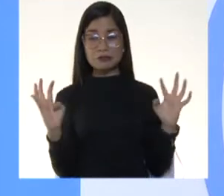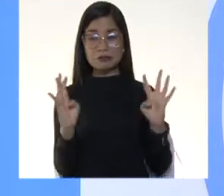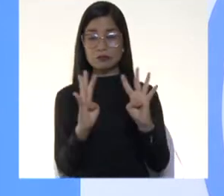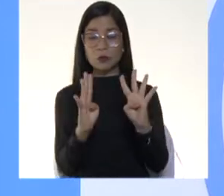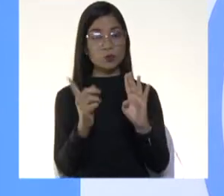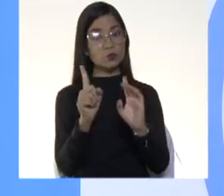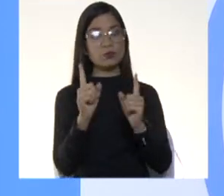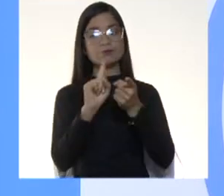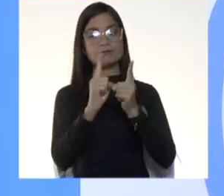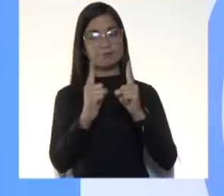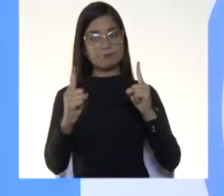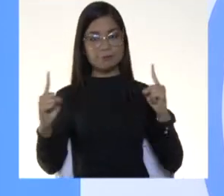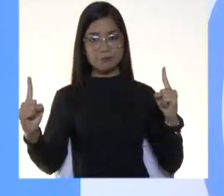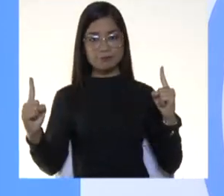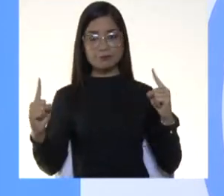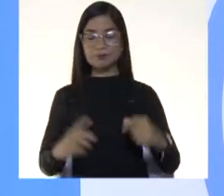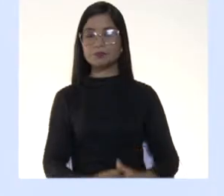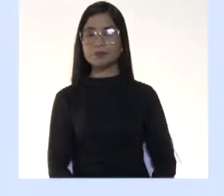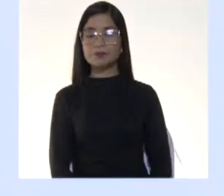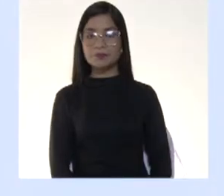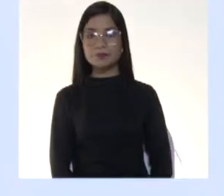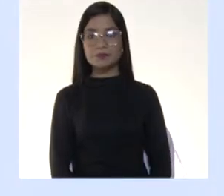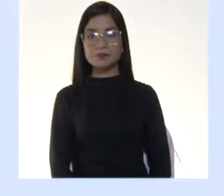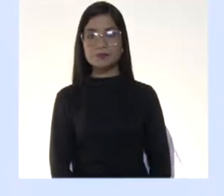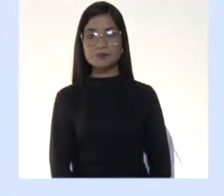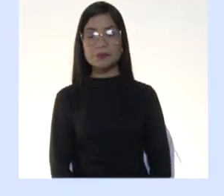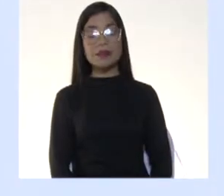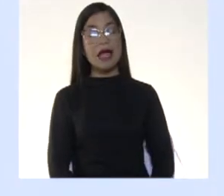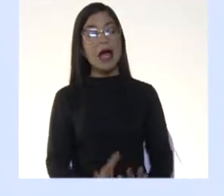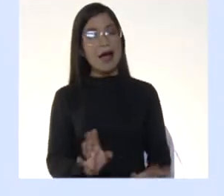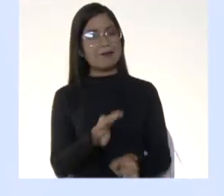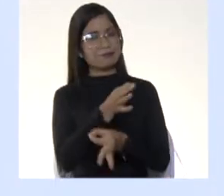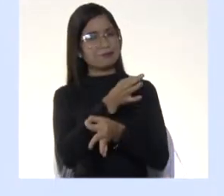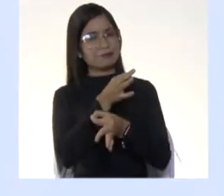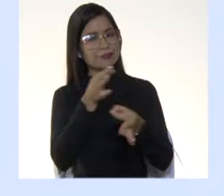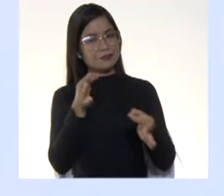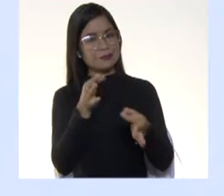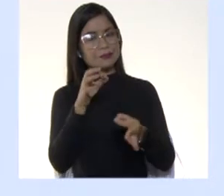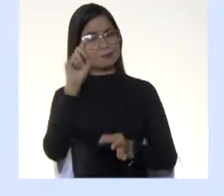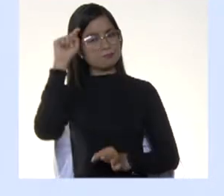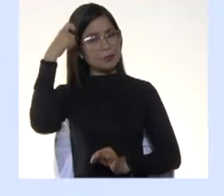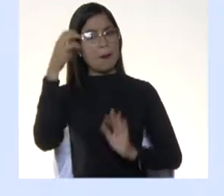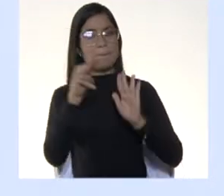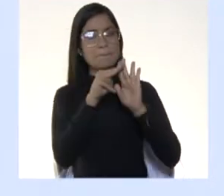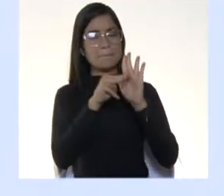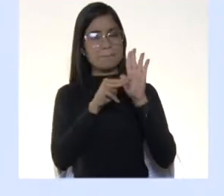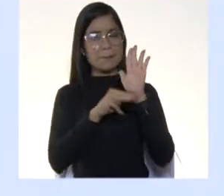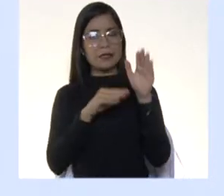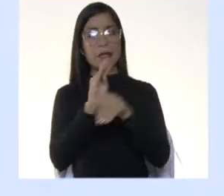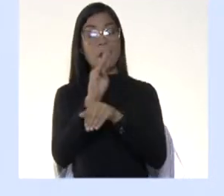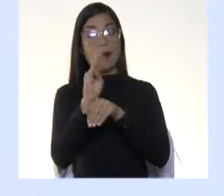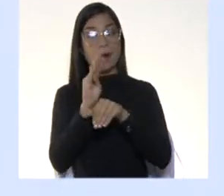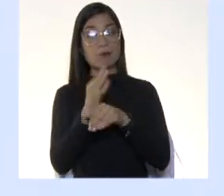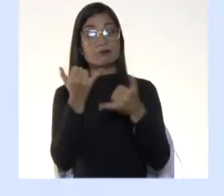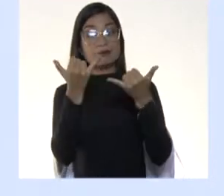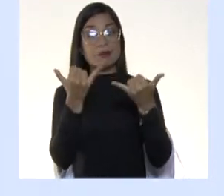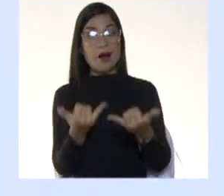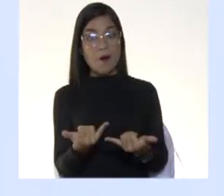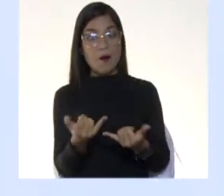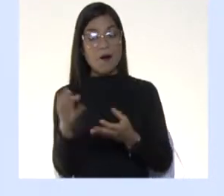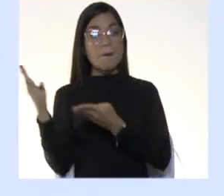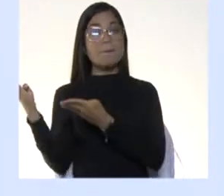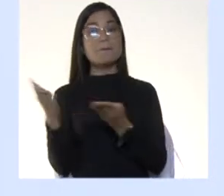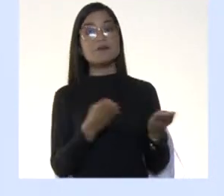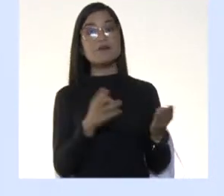un distanciamiento físico saludable. Me parece genial que las hayas recordado, pero ahora es momento de invitar a